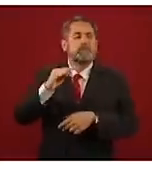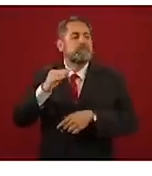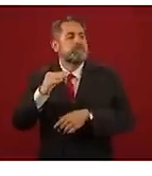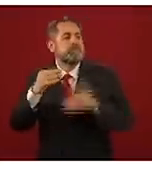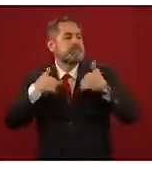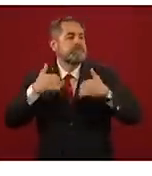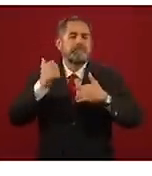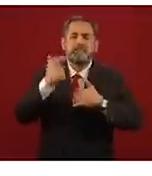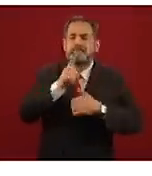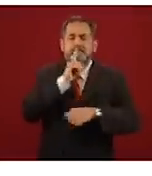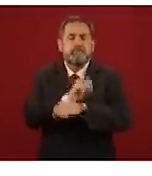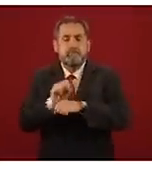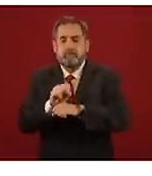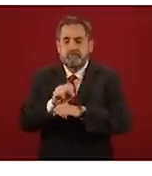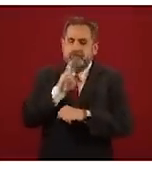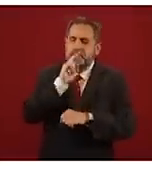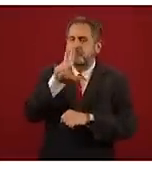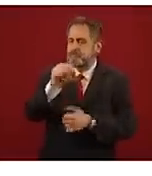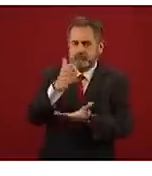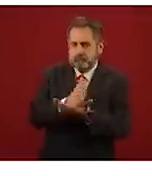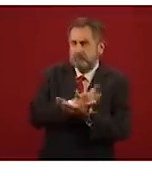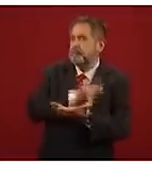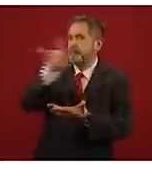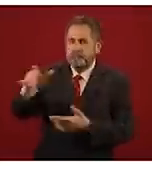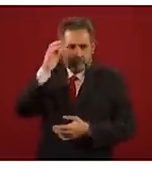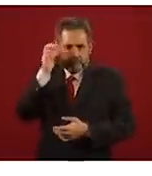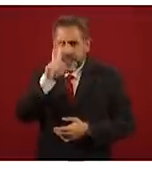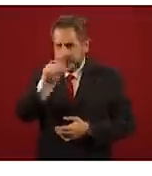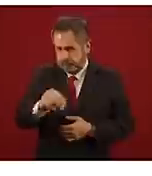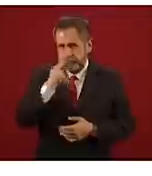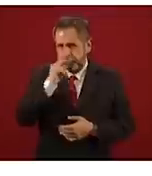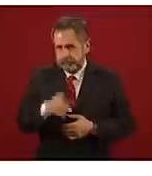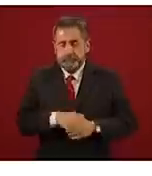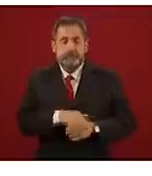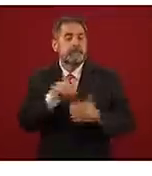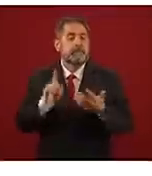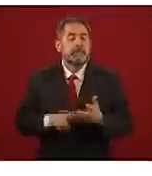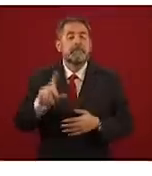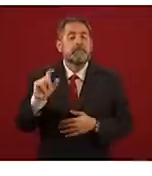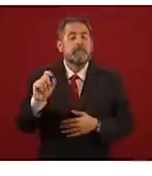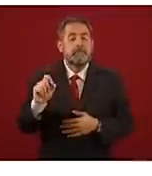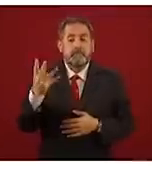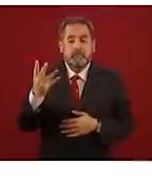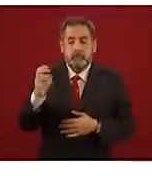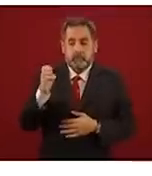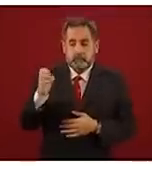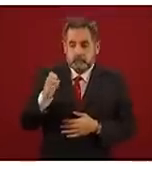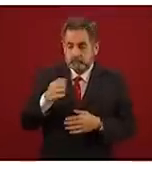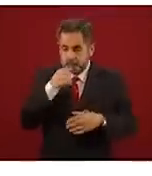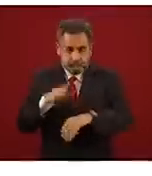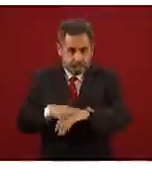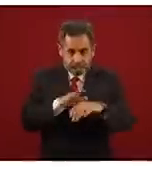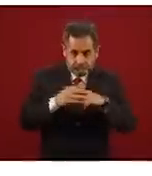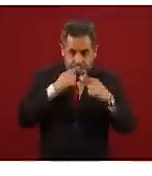puede posponer, es preferente que se posponga. Y el 24 de enero tuvimos esta coordinación,